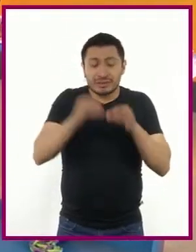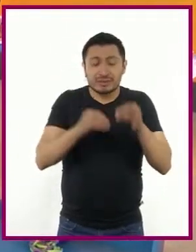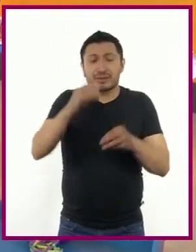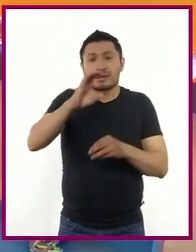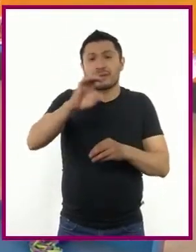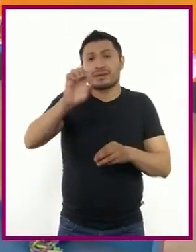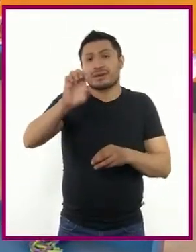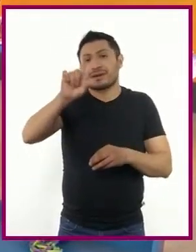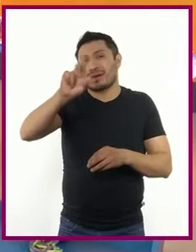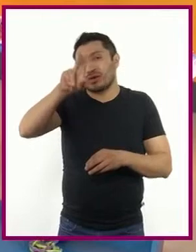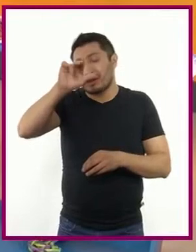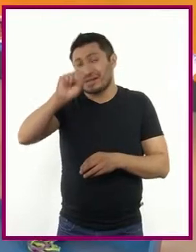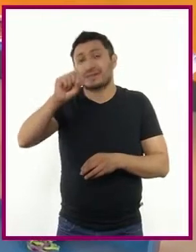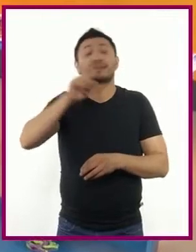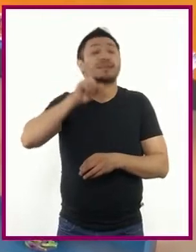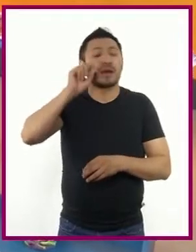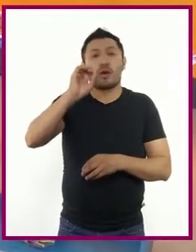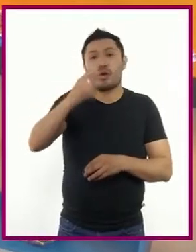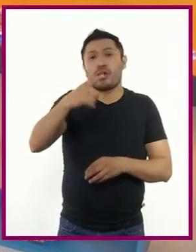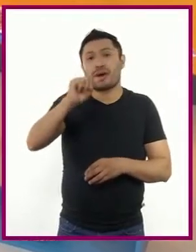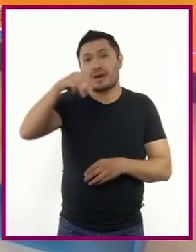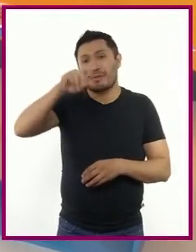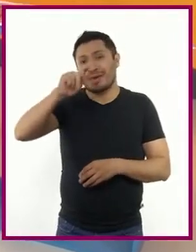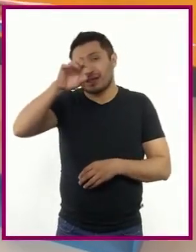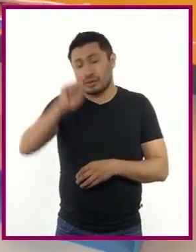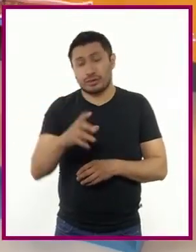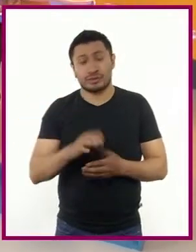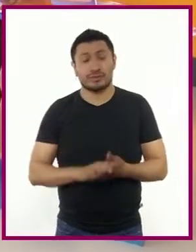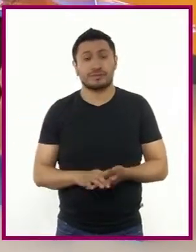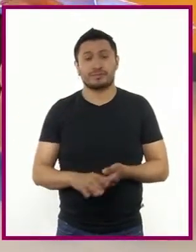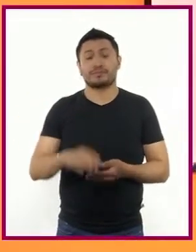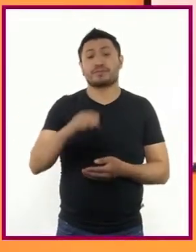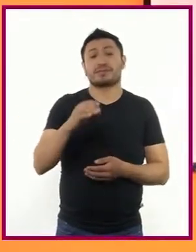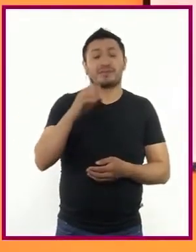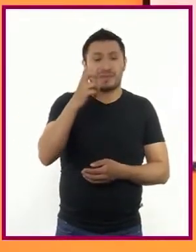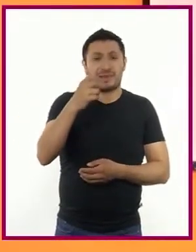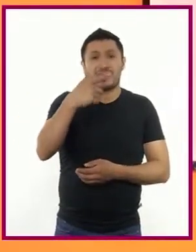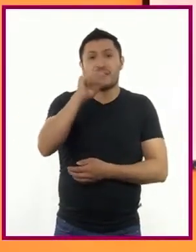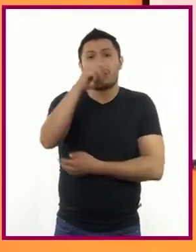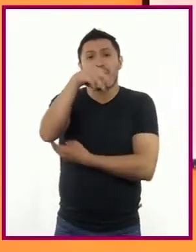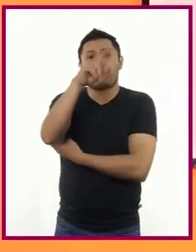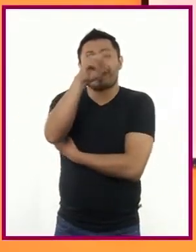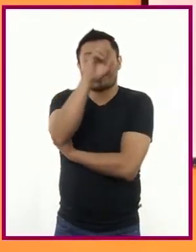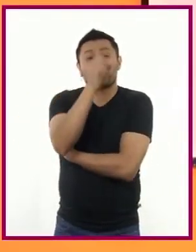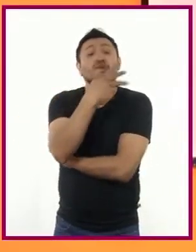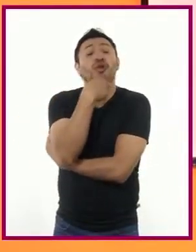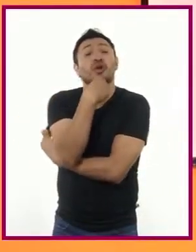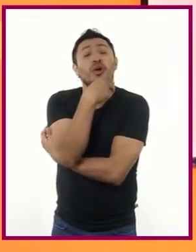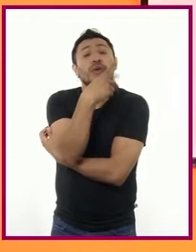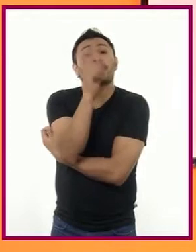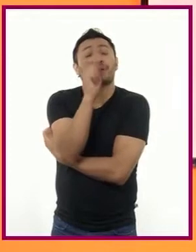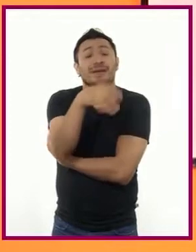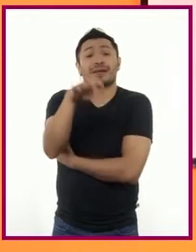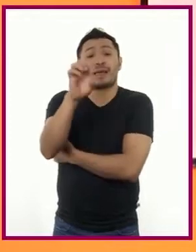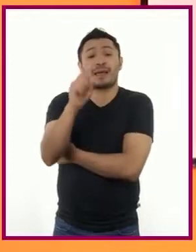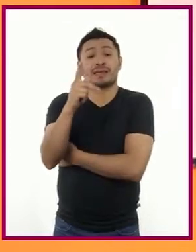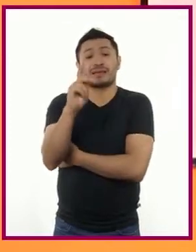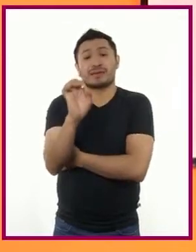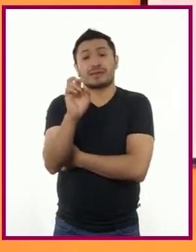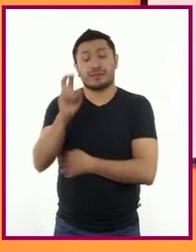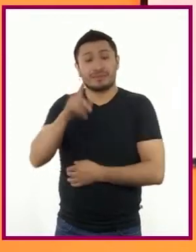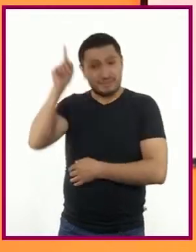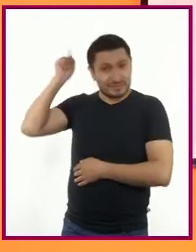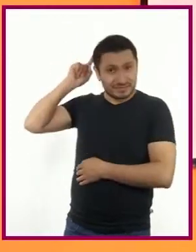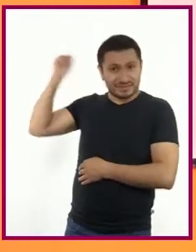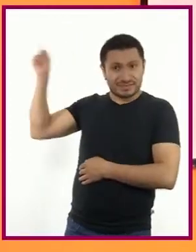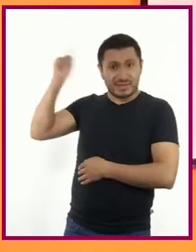gametos y secretan hormonas sexuales. Las células sexuales o gametos masculinos son los espermatozoides.